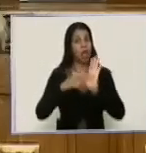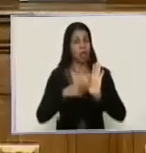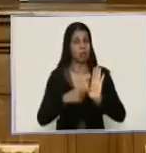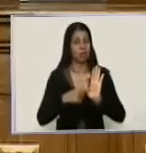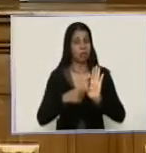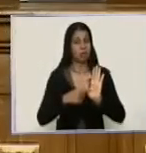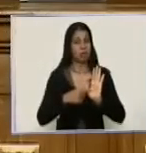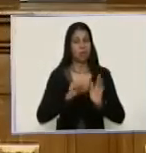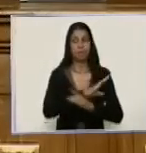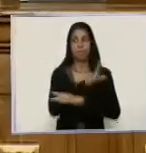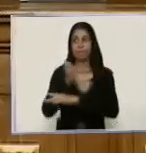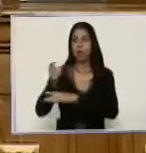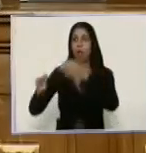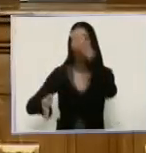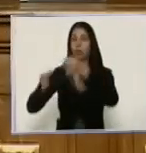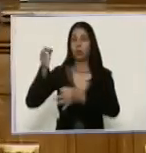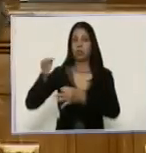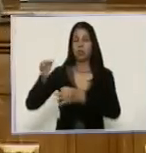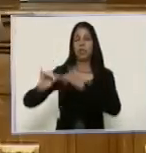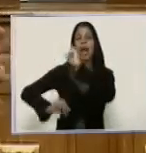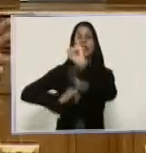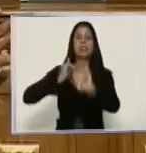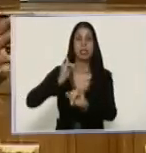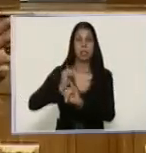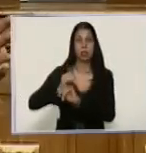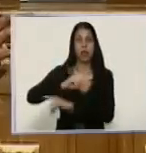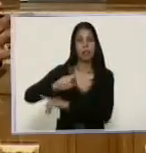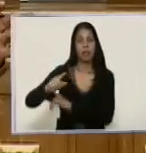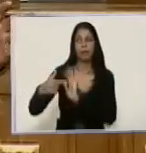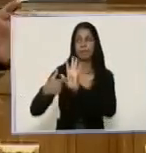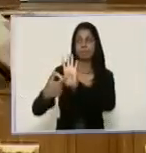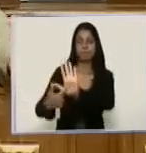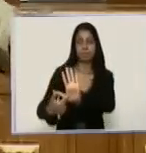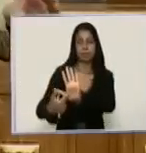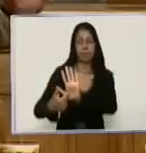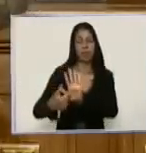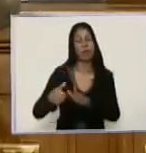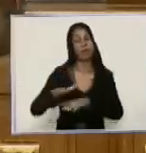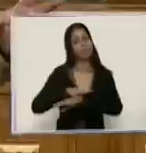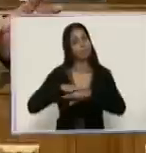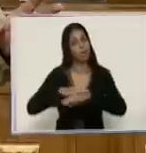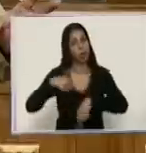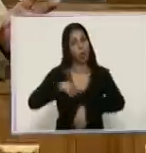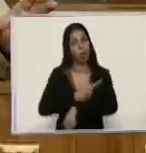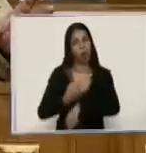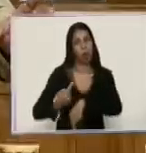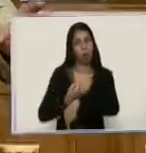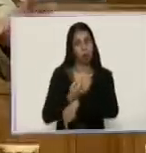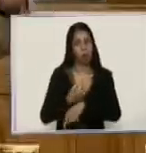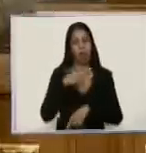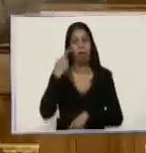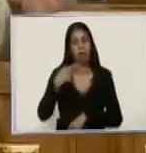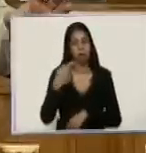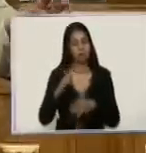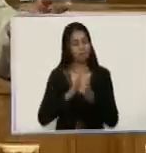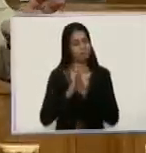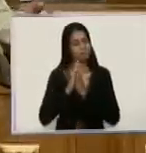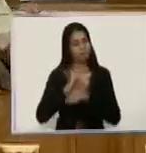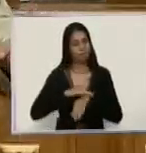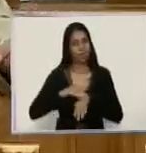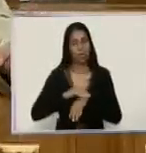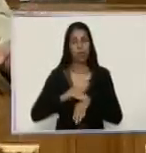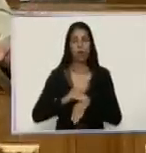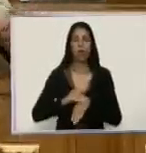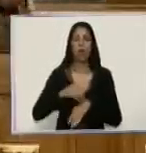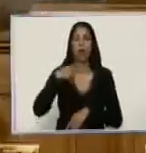quiero pasarles un videito más, y me disculpan que me haya extendido un poquito, pero quiero pasarlo. Es unas declaraciones que hacen